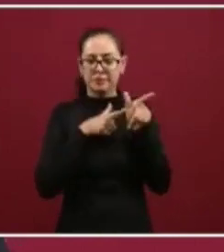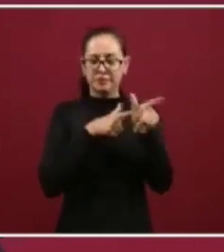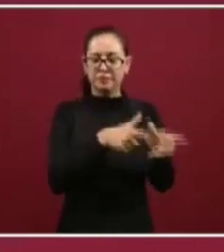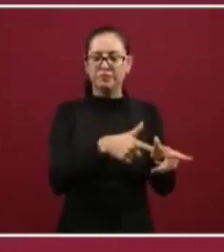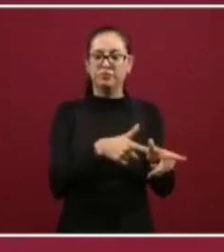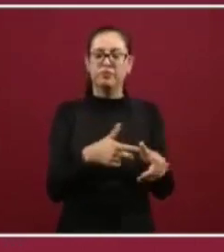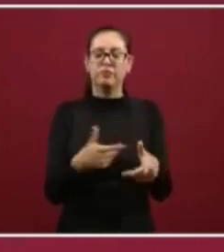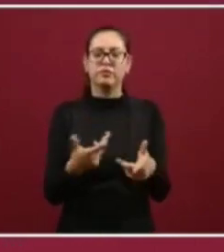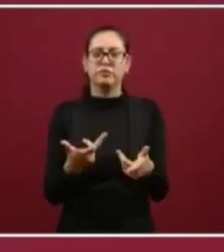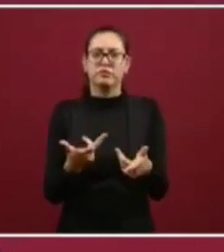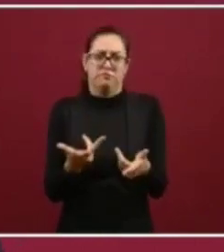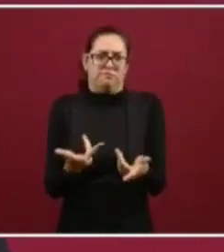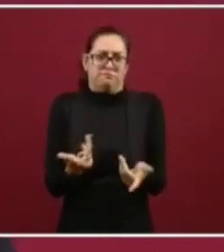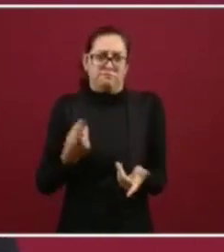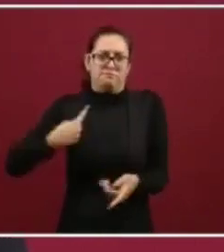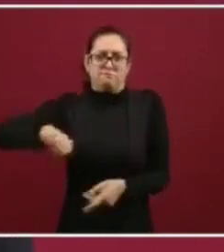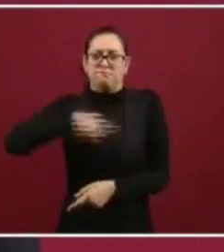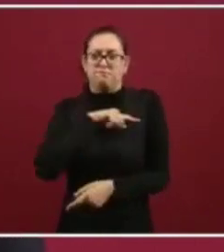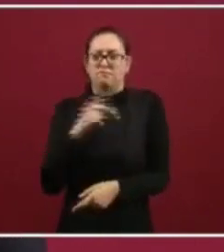para ver